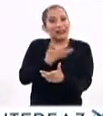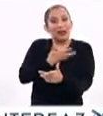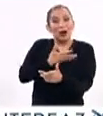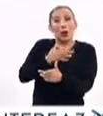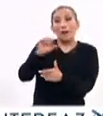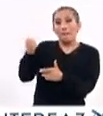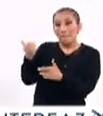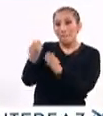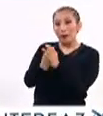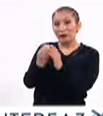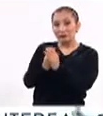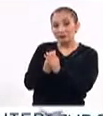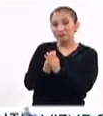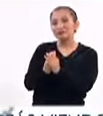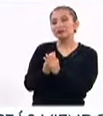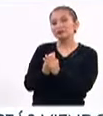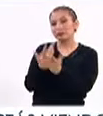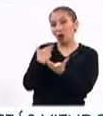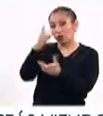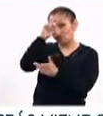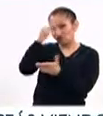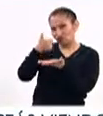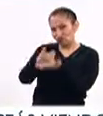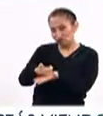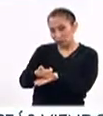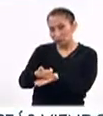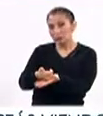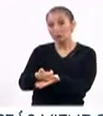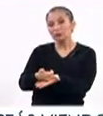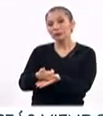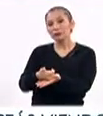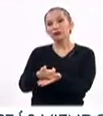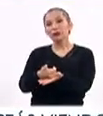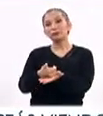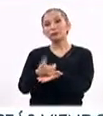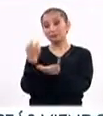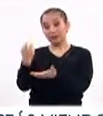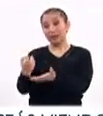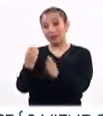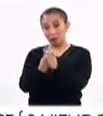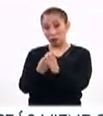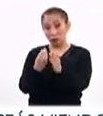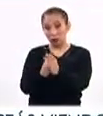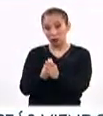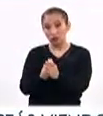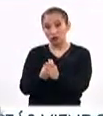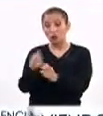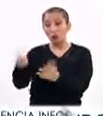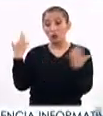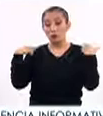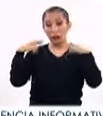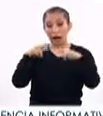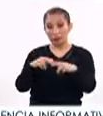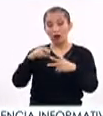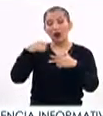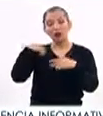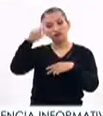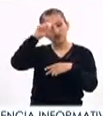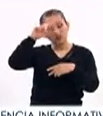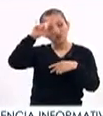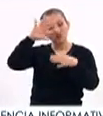tenemos otro curso con tutor. Y en este curso, un profesor guiará